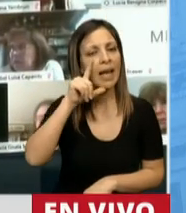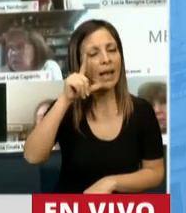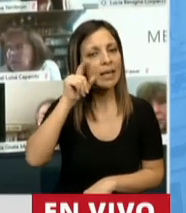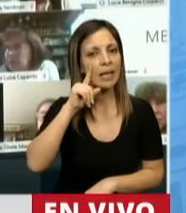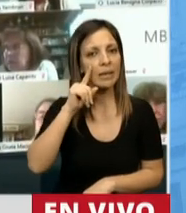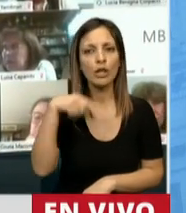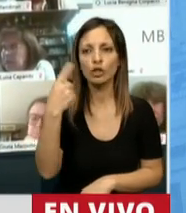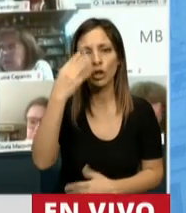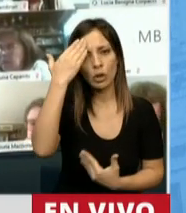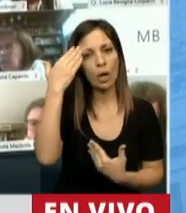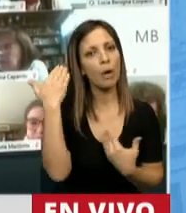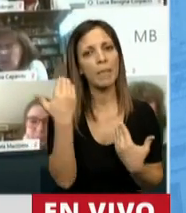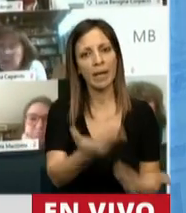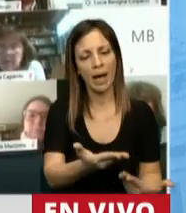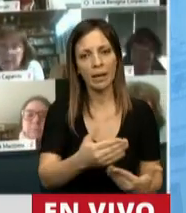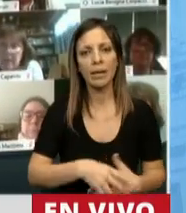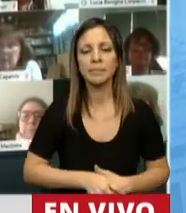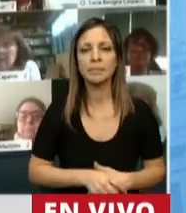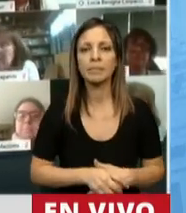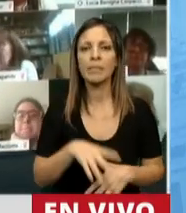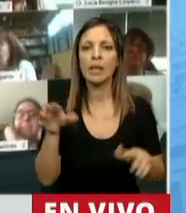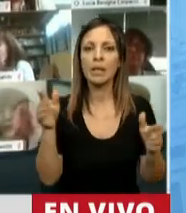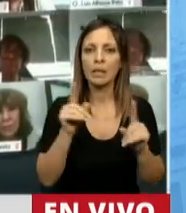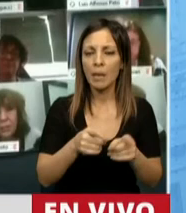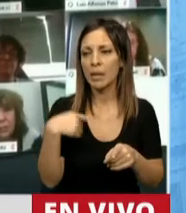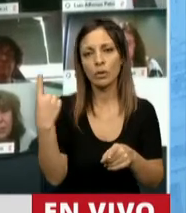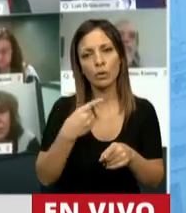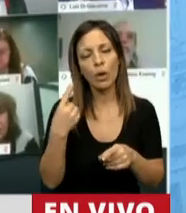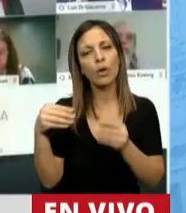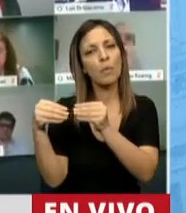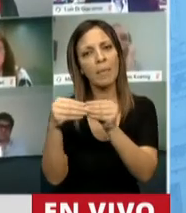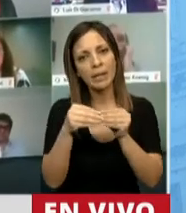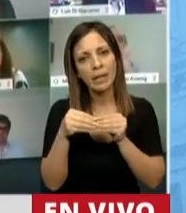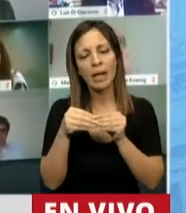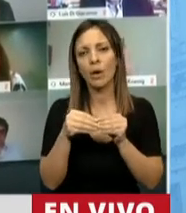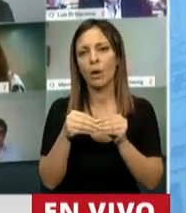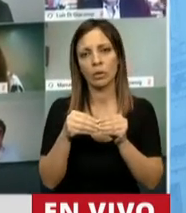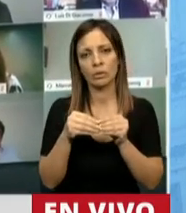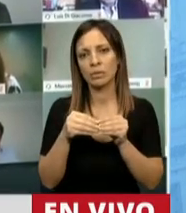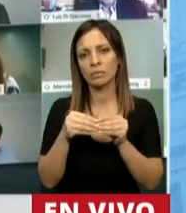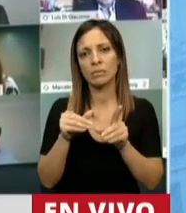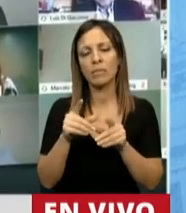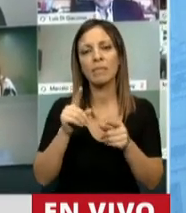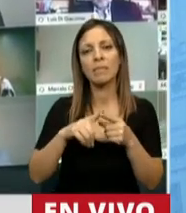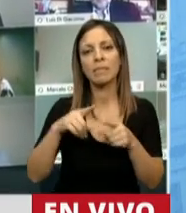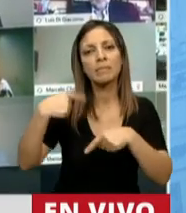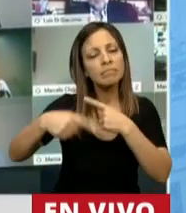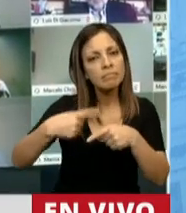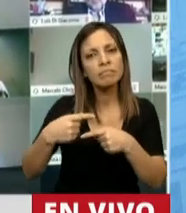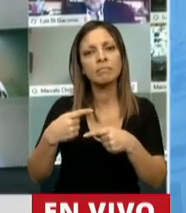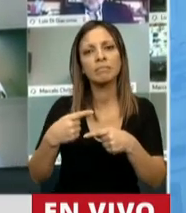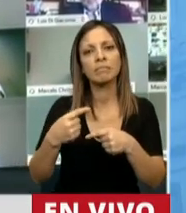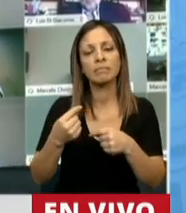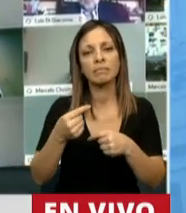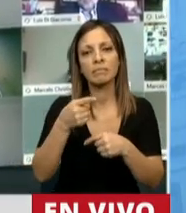quien nosotros le rendimos un homenaje junto al resto de los compañeros mártires como a Wenceslao Pérez de Hernera, a Carlos